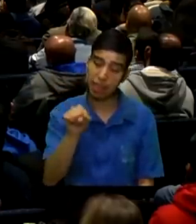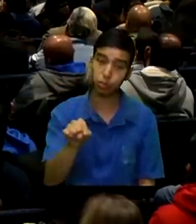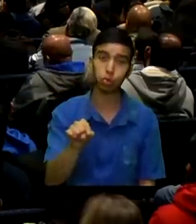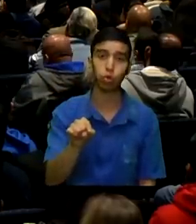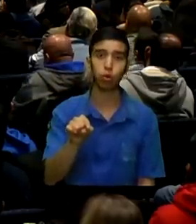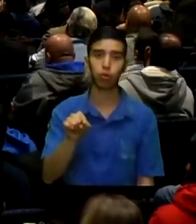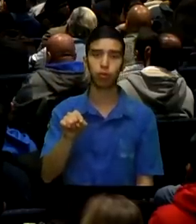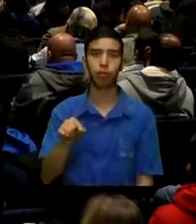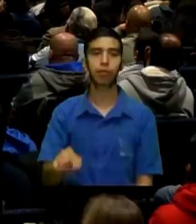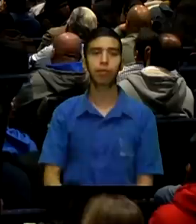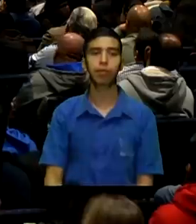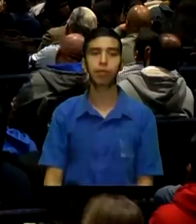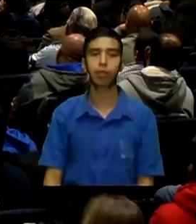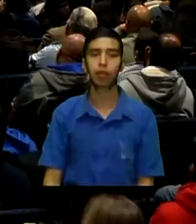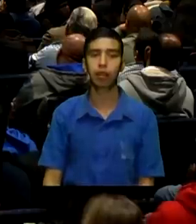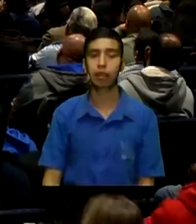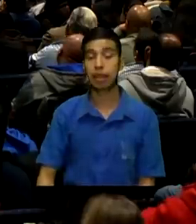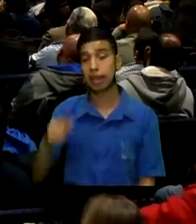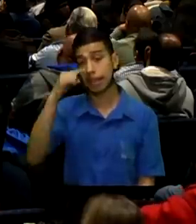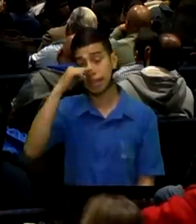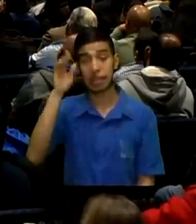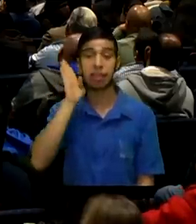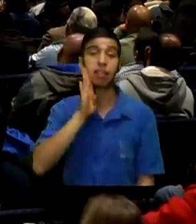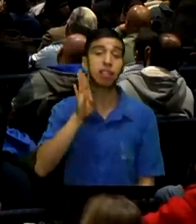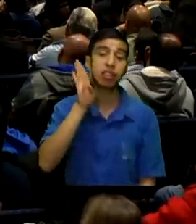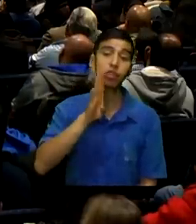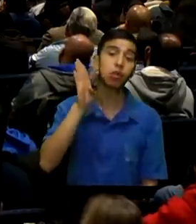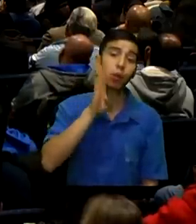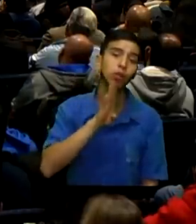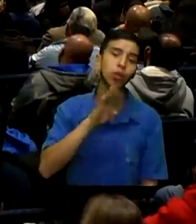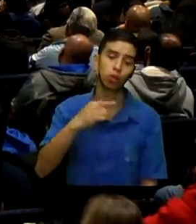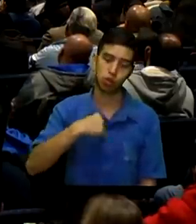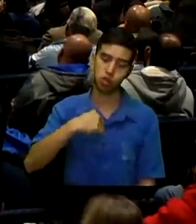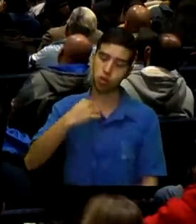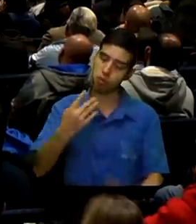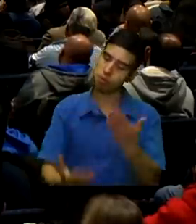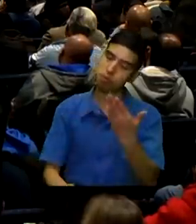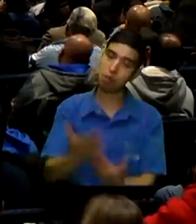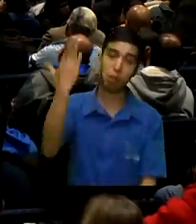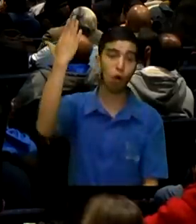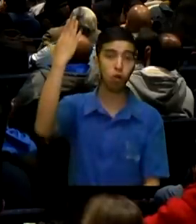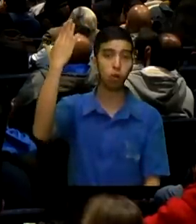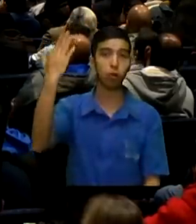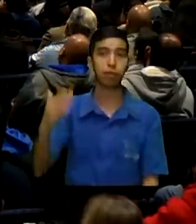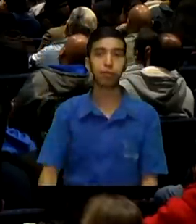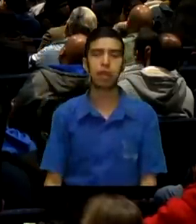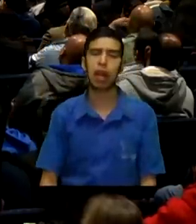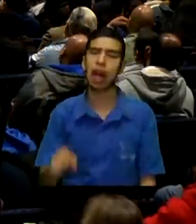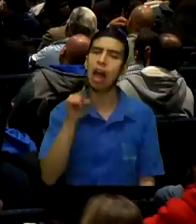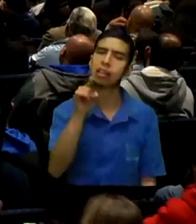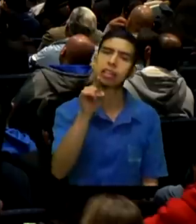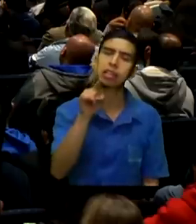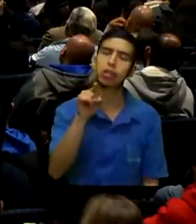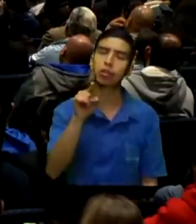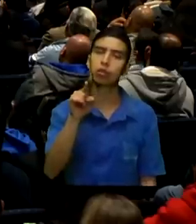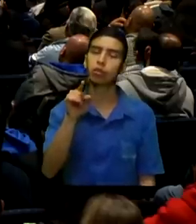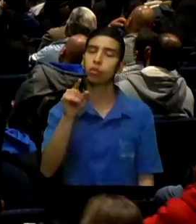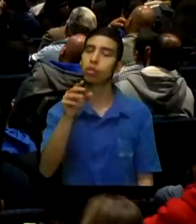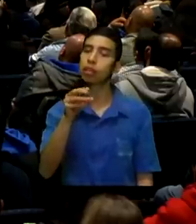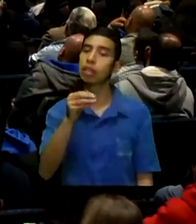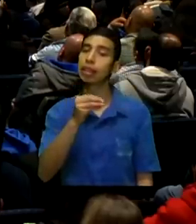Ok, Timoteo, ya me voy. Te dejo a ti a